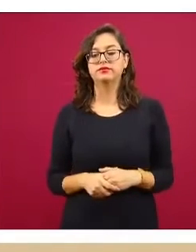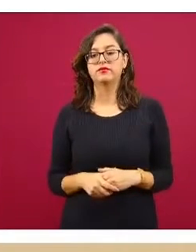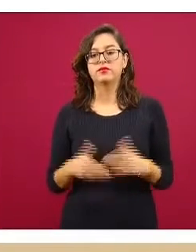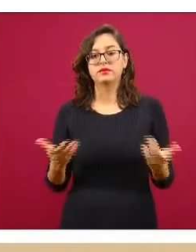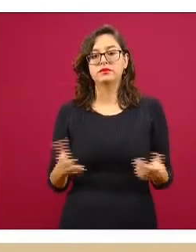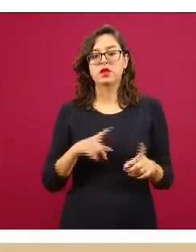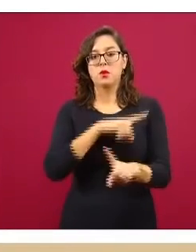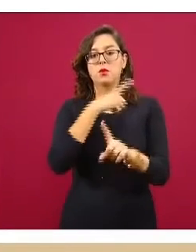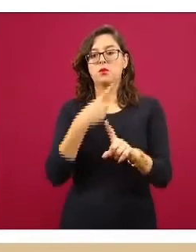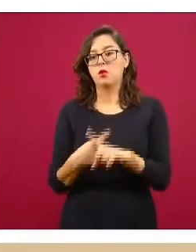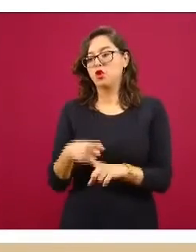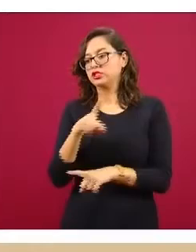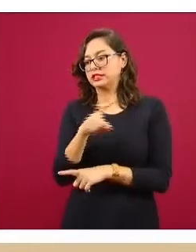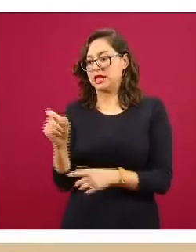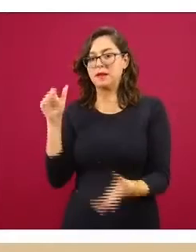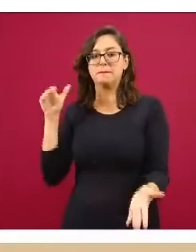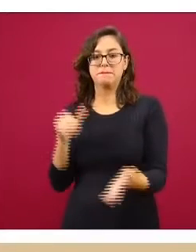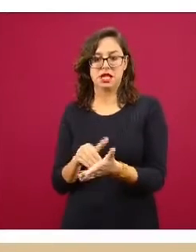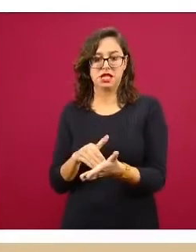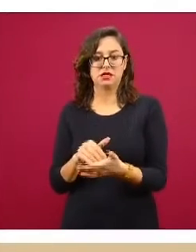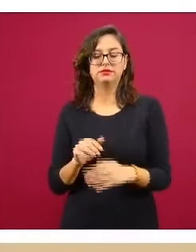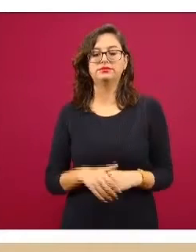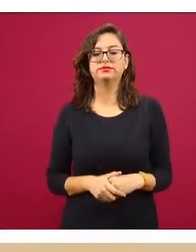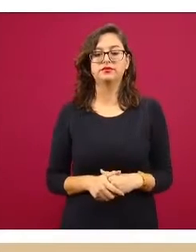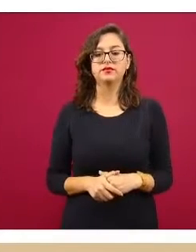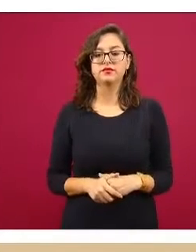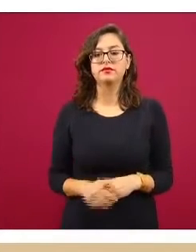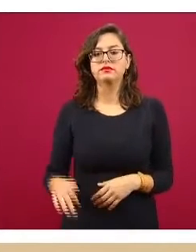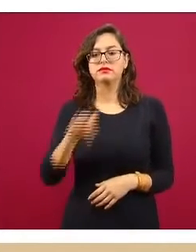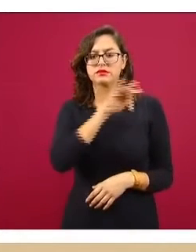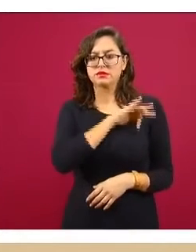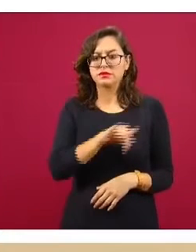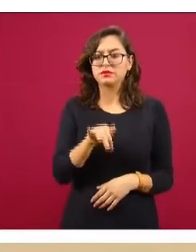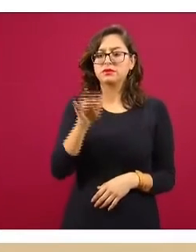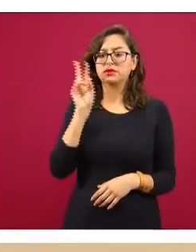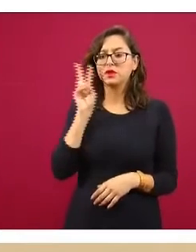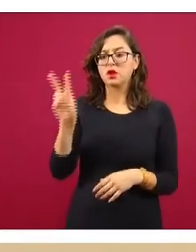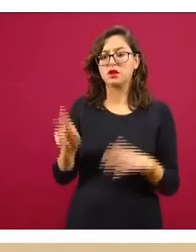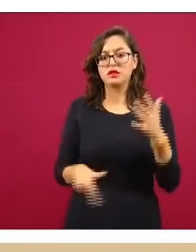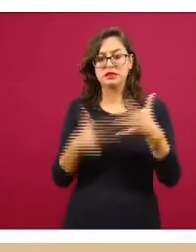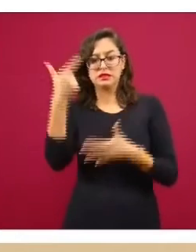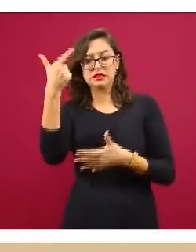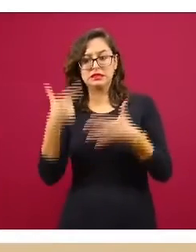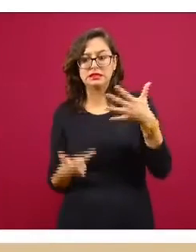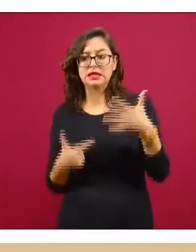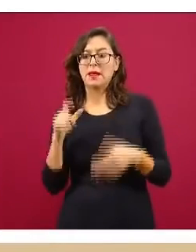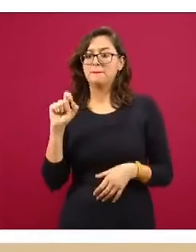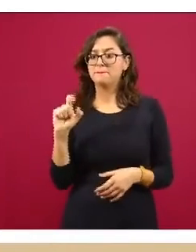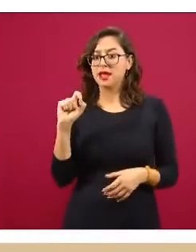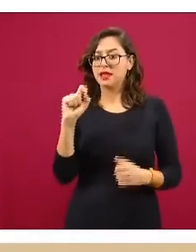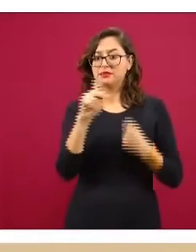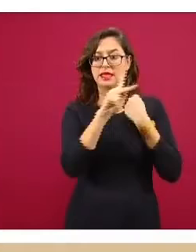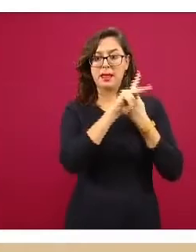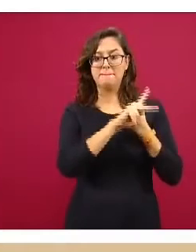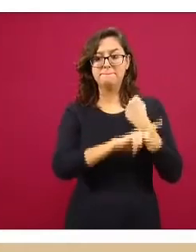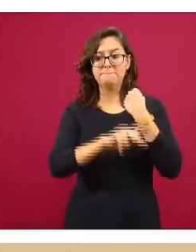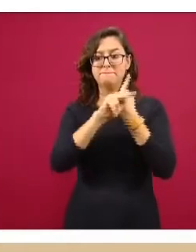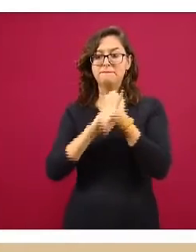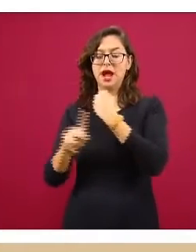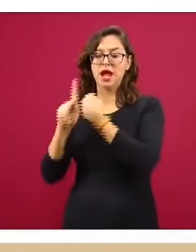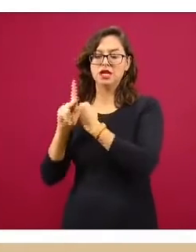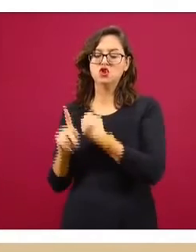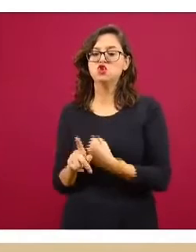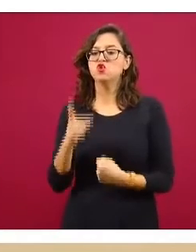defunciones por cada 100.000 habitantes. Y como podemos ver en esta lista de aproximadamente 20 países en donde tenemos en un